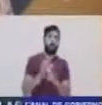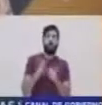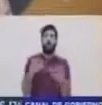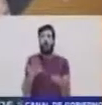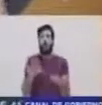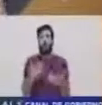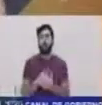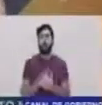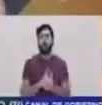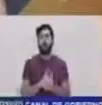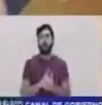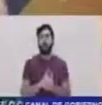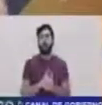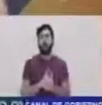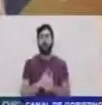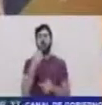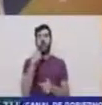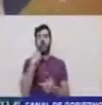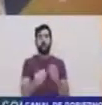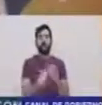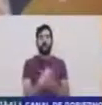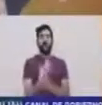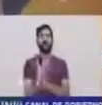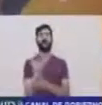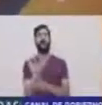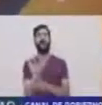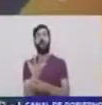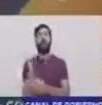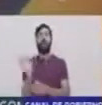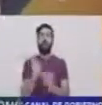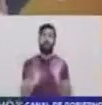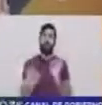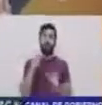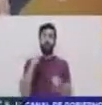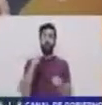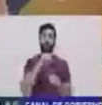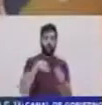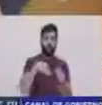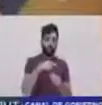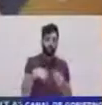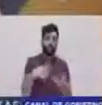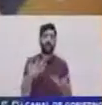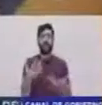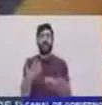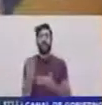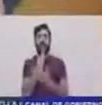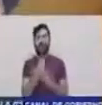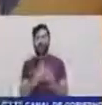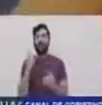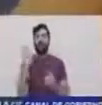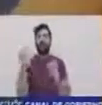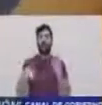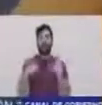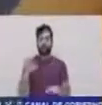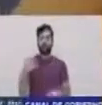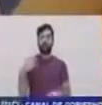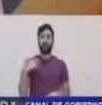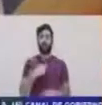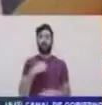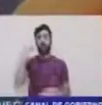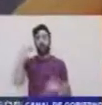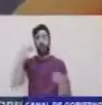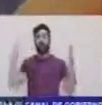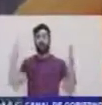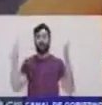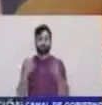como, puedes ponernos tal vez a empezar a describir alguna flor, algún familiar, para reforzar esta área, ¿verdad?, porque muchas